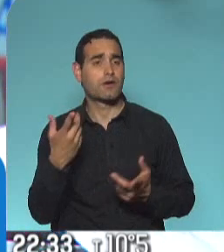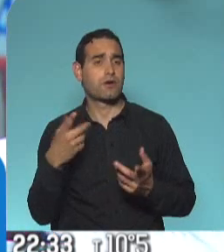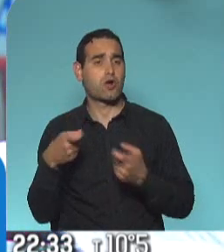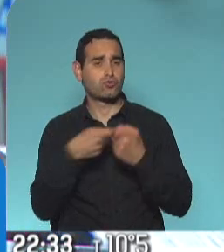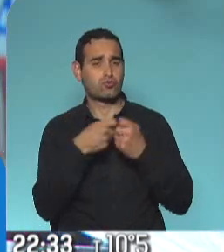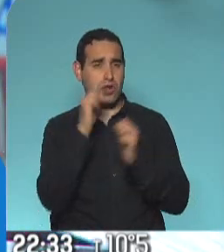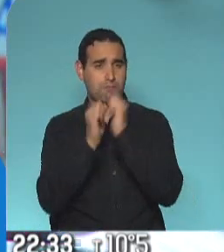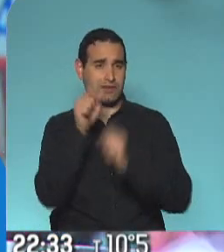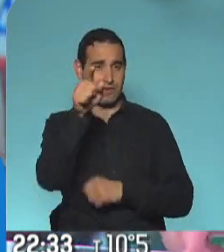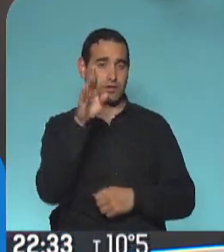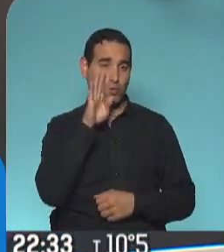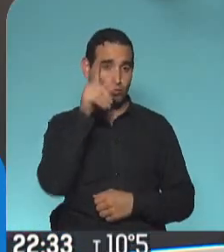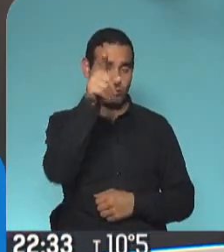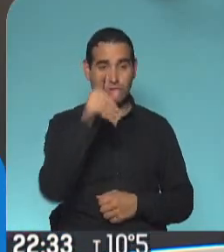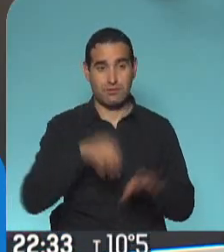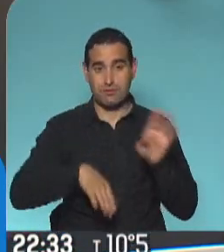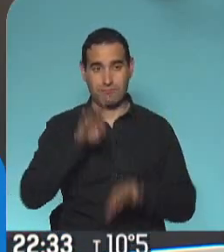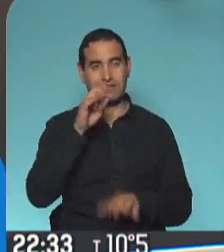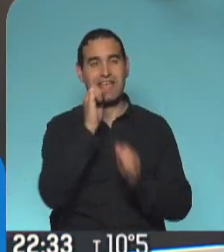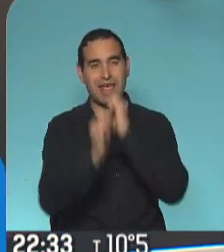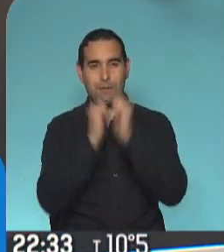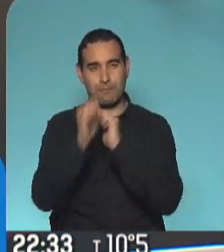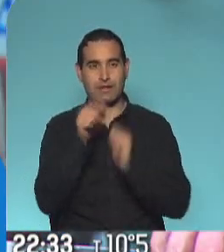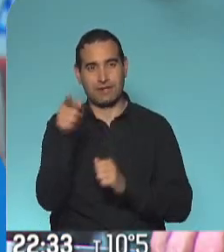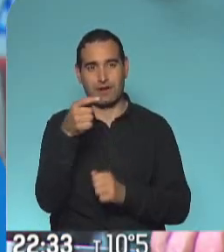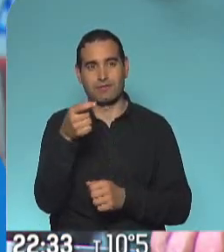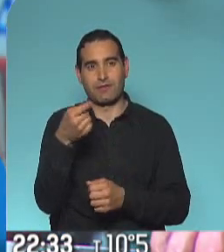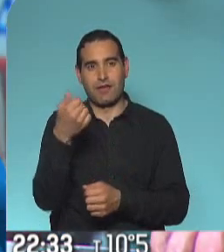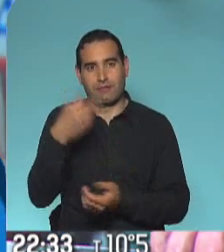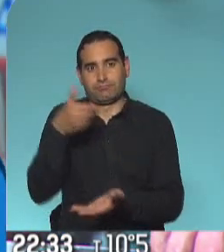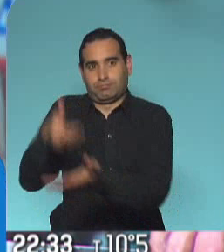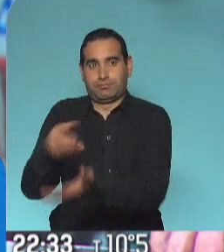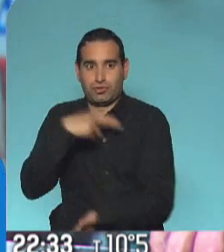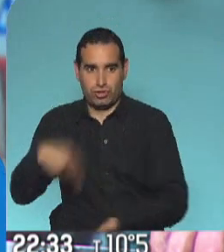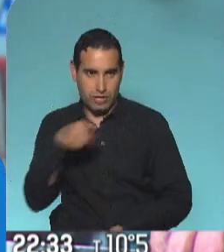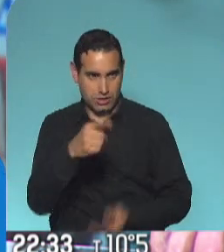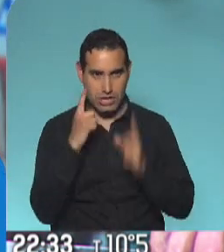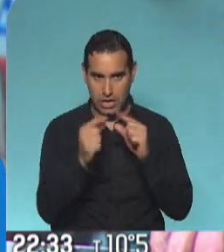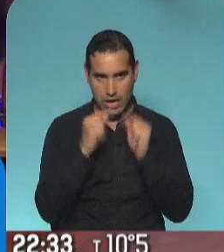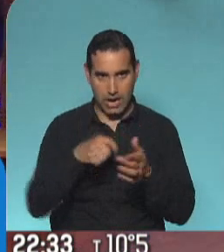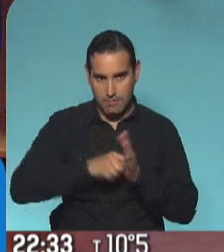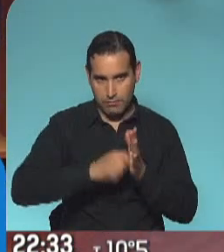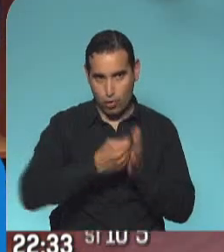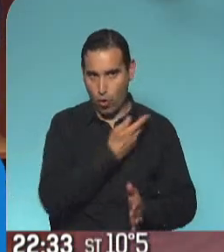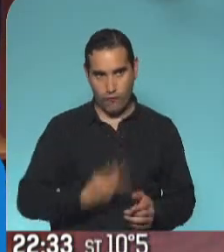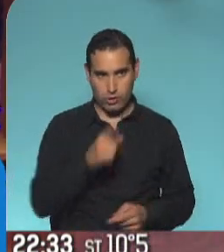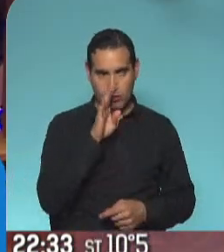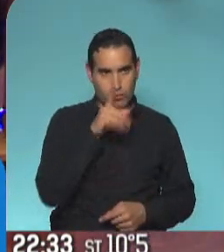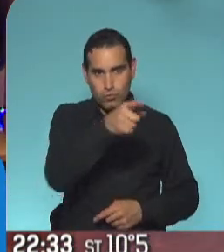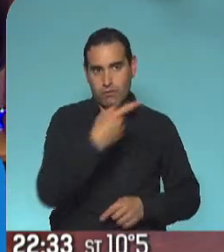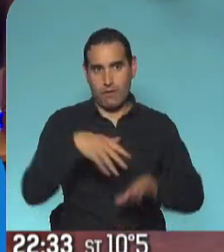empresariales estadounidenses, que tienen, sobre todo aquellas empresas que tienen inversiones en China, se están quejando, están presionando al gobierno estadounidense para que,